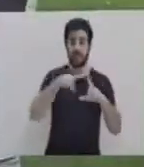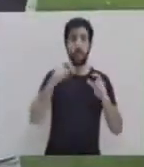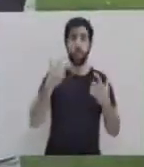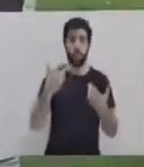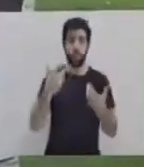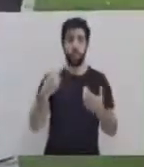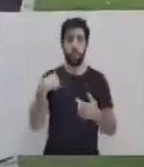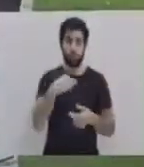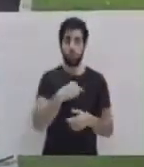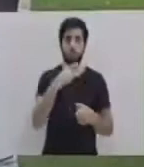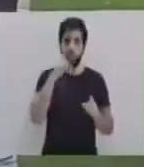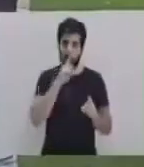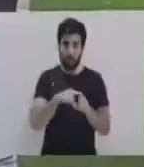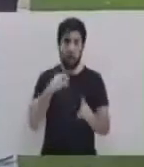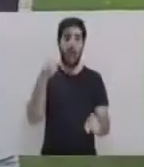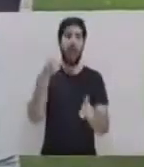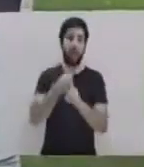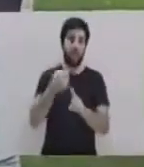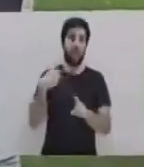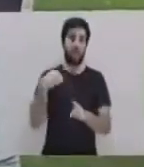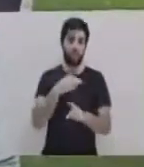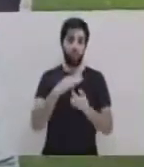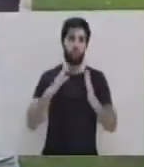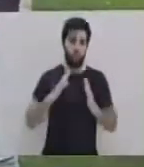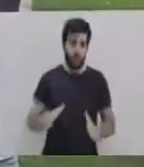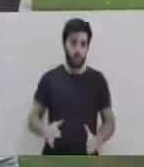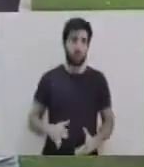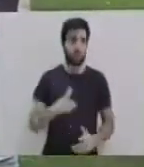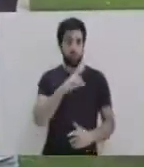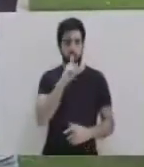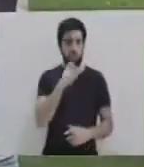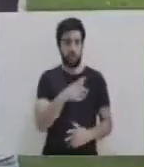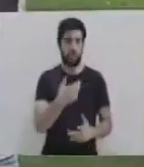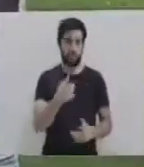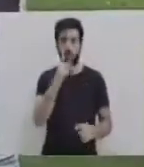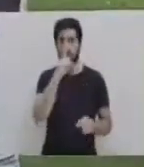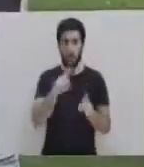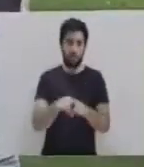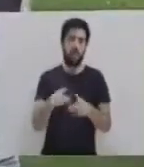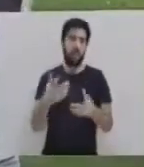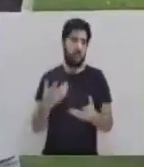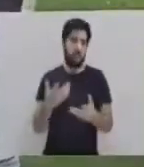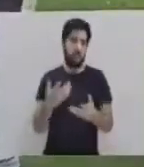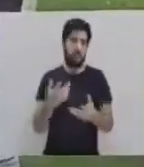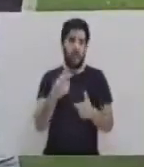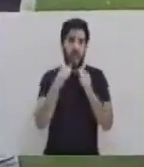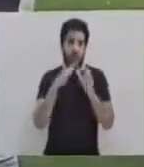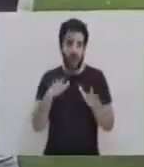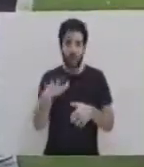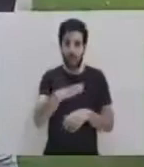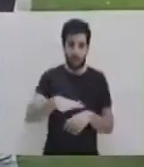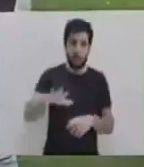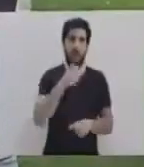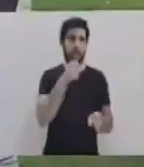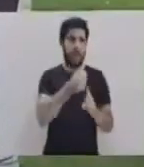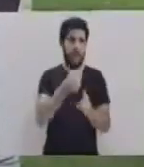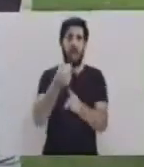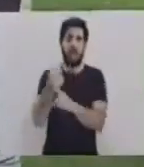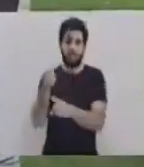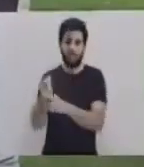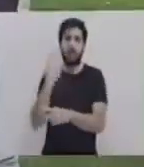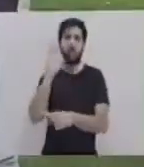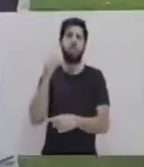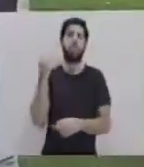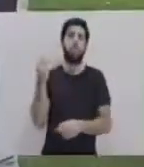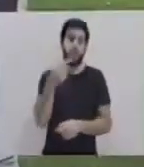pues incluso nos afectan a nosotros en algún momento como seres humanos y también pues a los animales también, ¿verdad? Porque